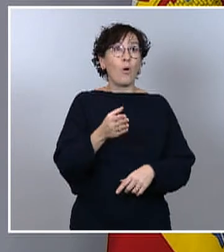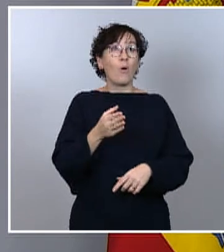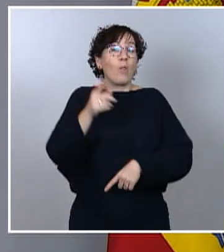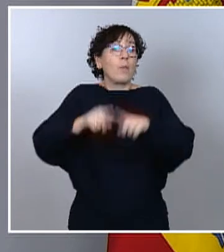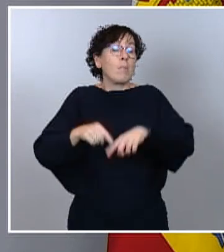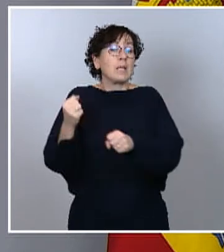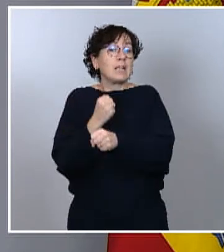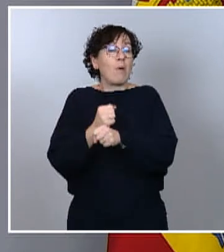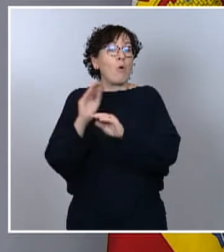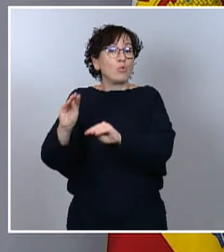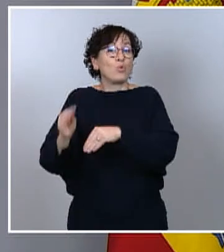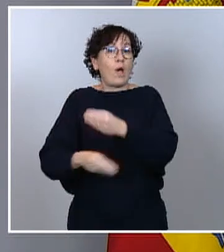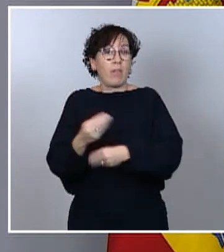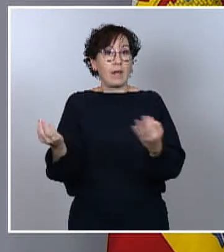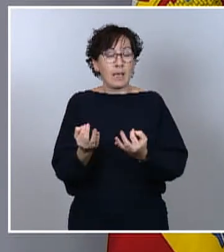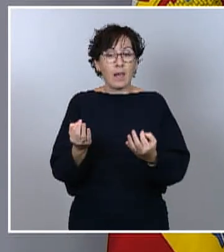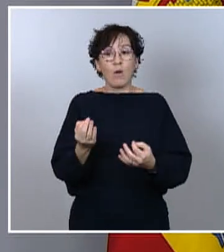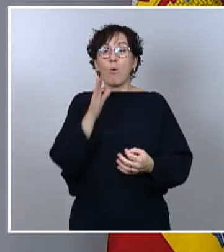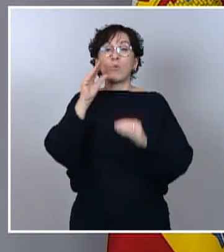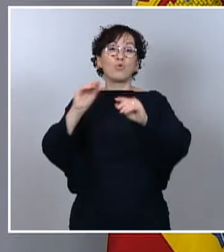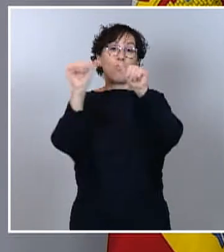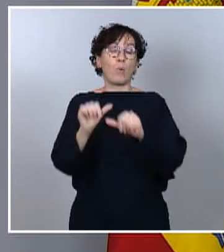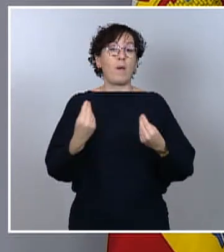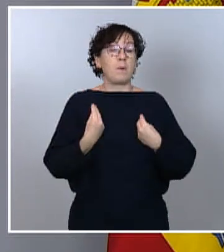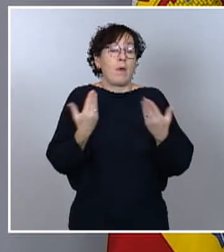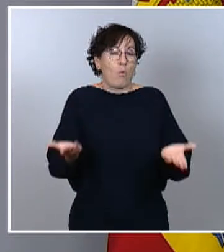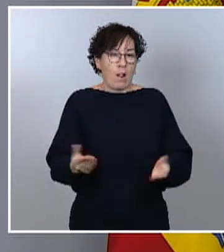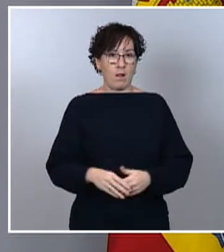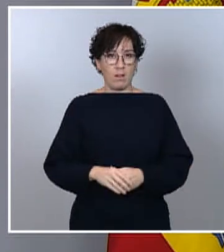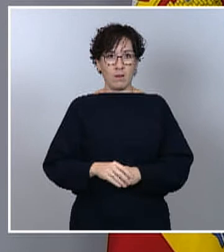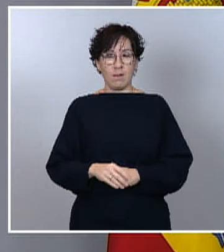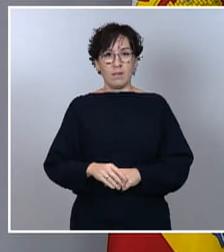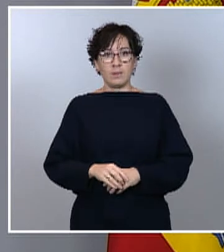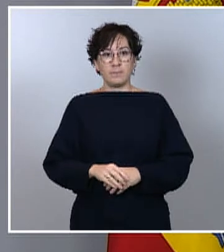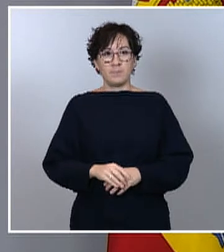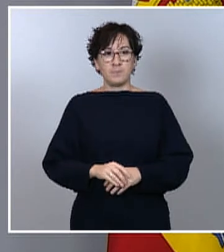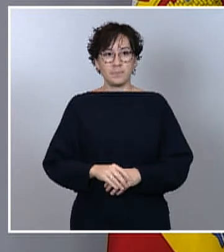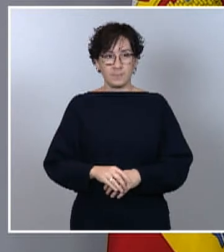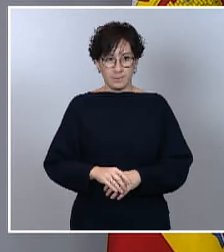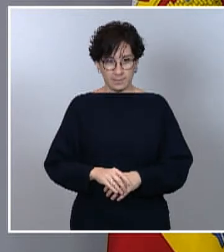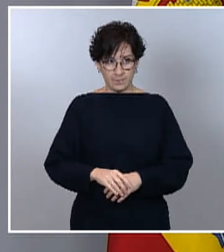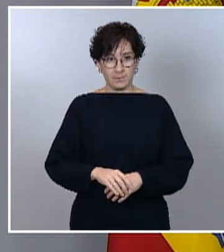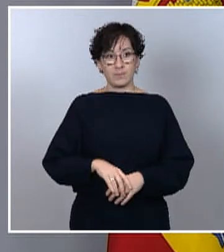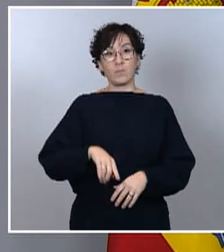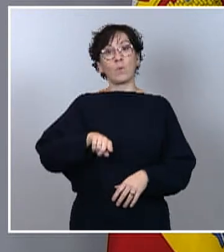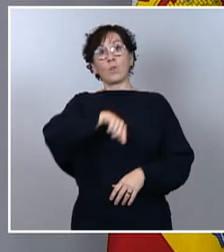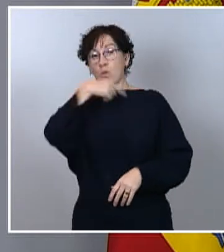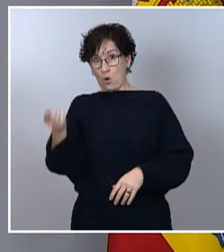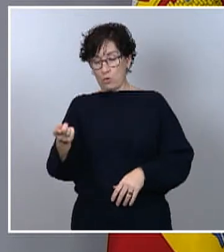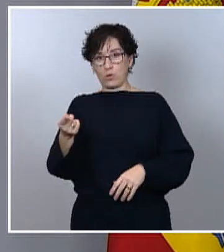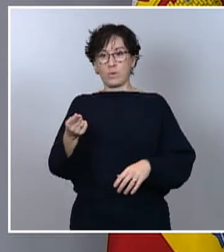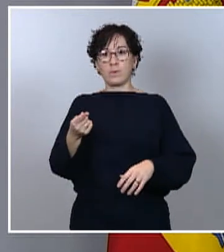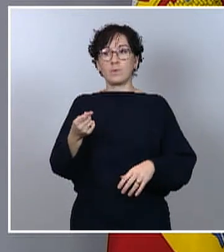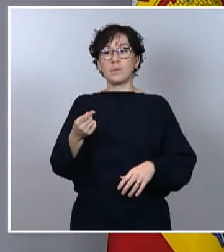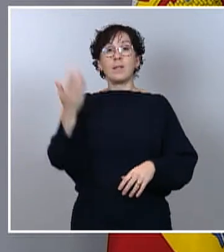bien con sus condiciones de vida. Otro dato de interés es el porcentaje de personas que, habiendo sido seronegativas